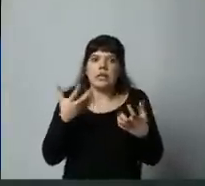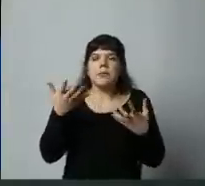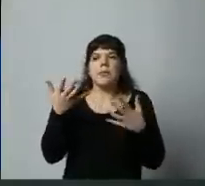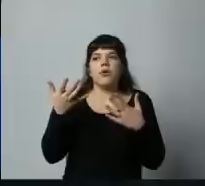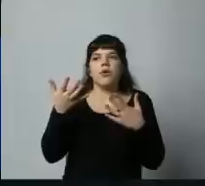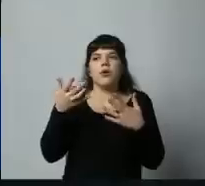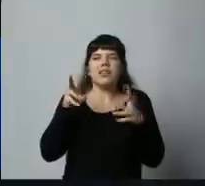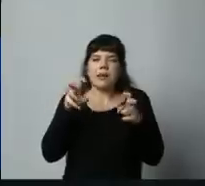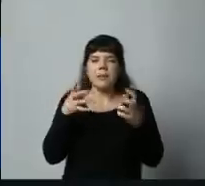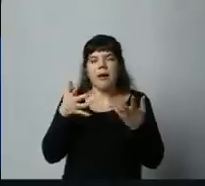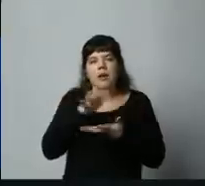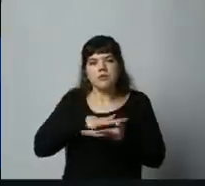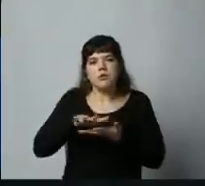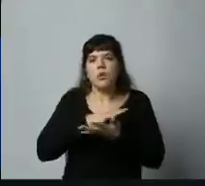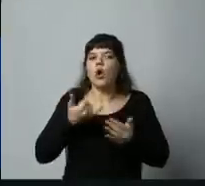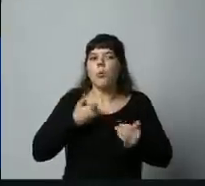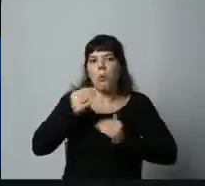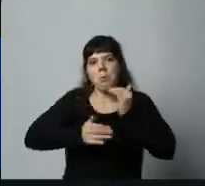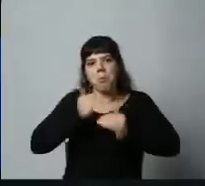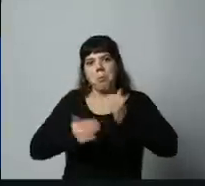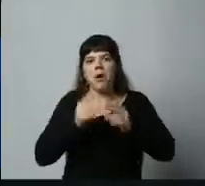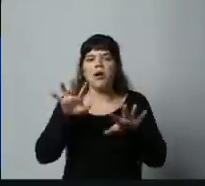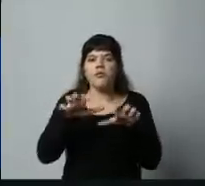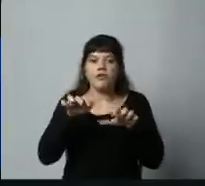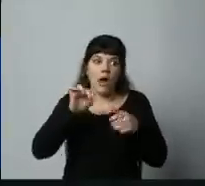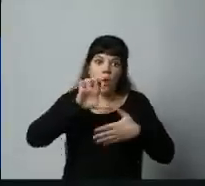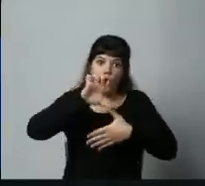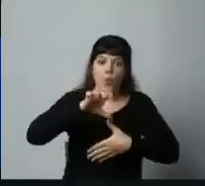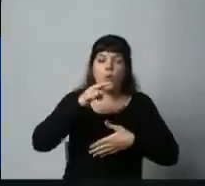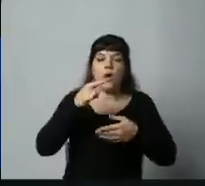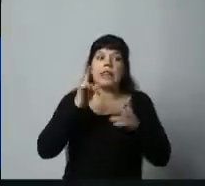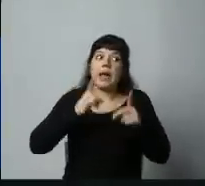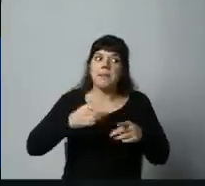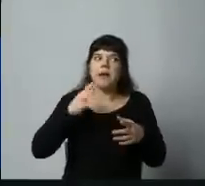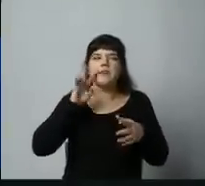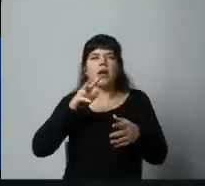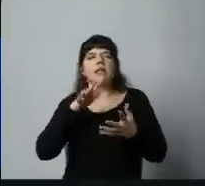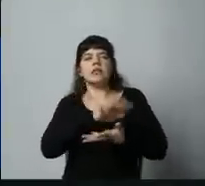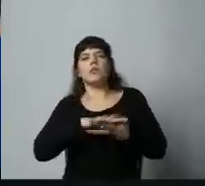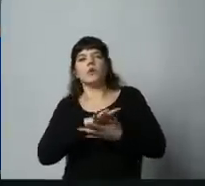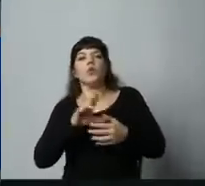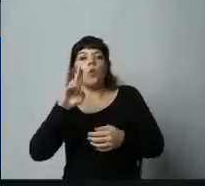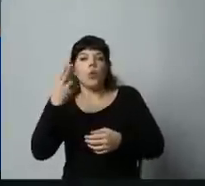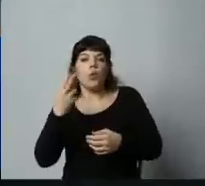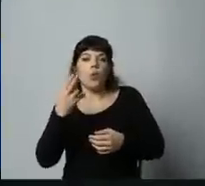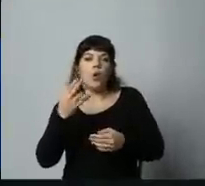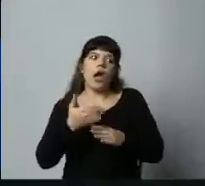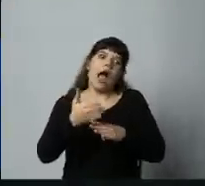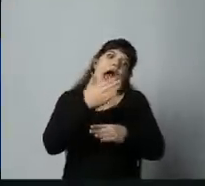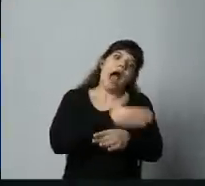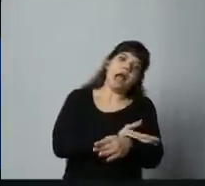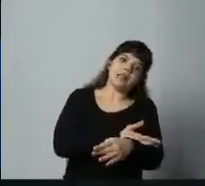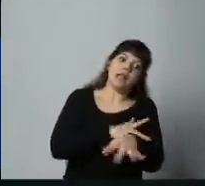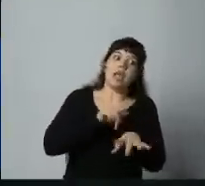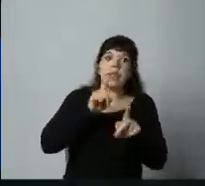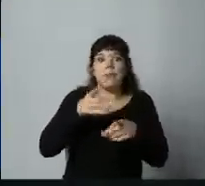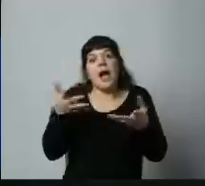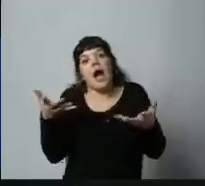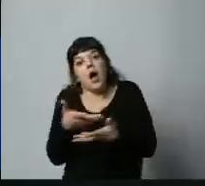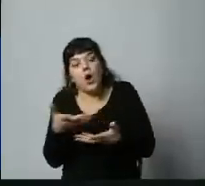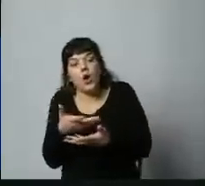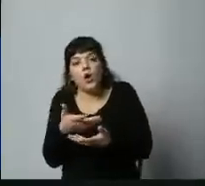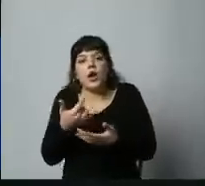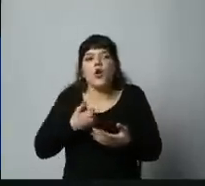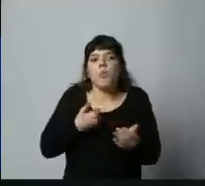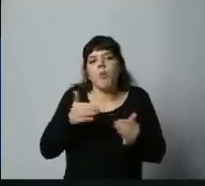contextualizar los procesos que vive la región y ubicar a Uruguay tanto eh en el pasado como en el presente